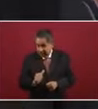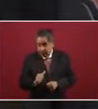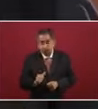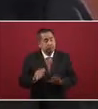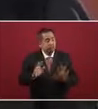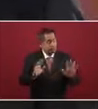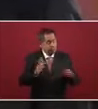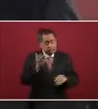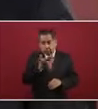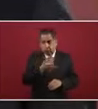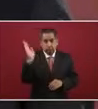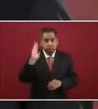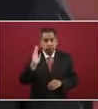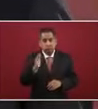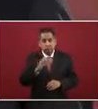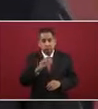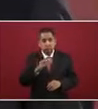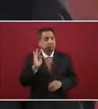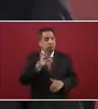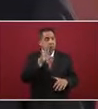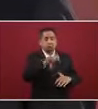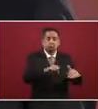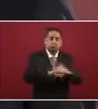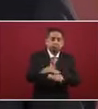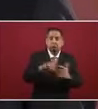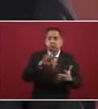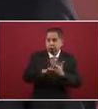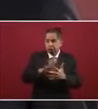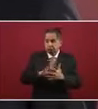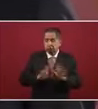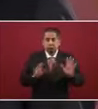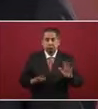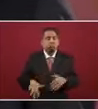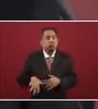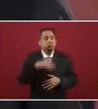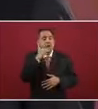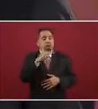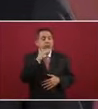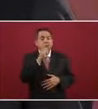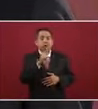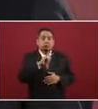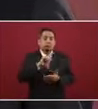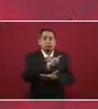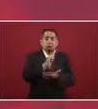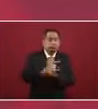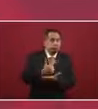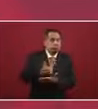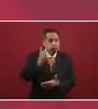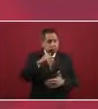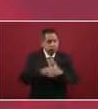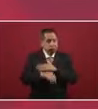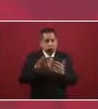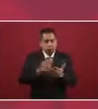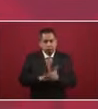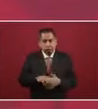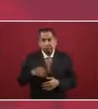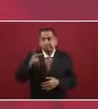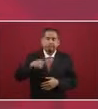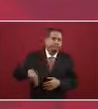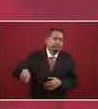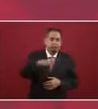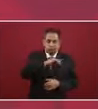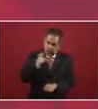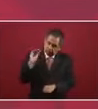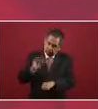se va y se puede ir a la cárcel, porque la corrupción es delito grave, pero todos tenemos que